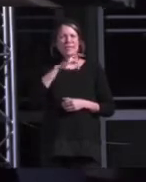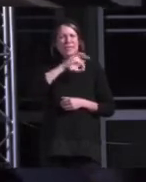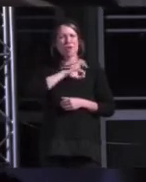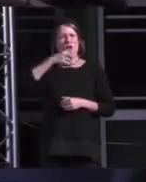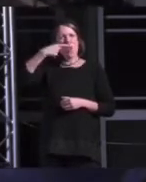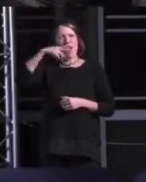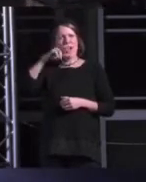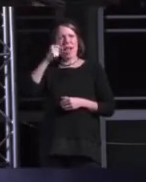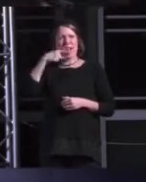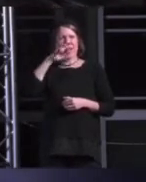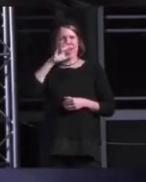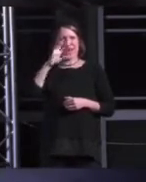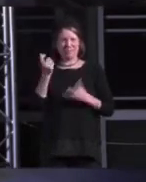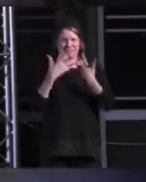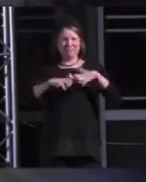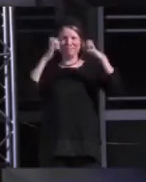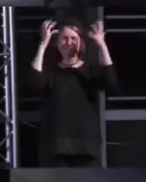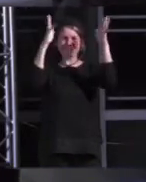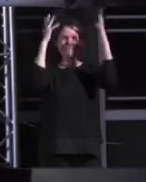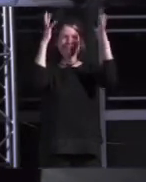Grajera.